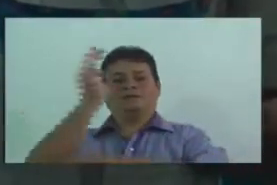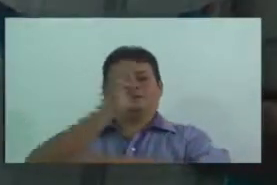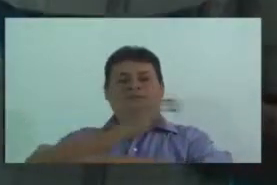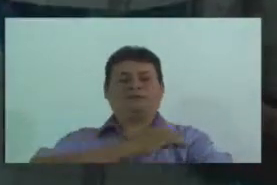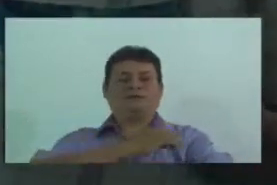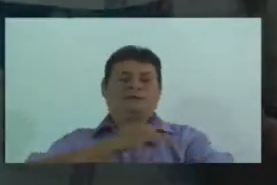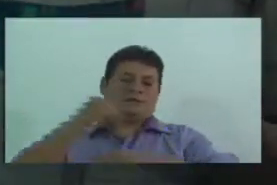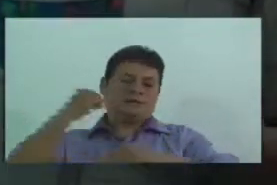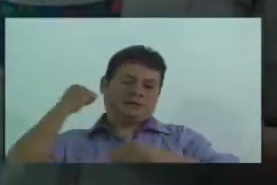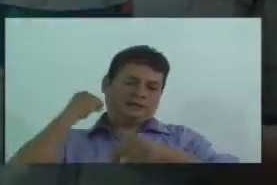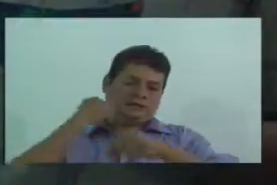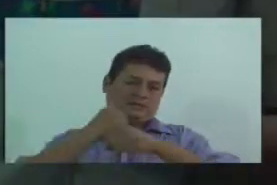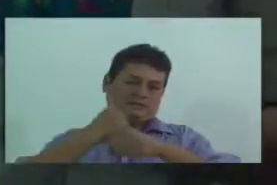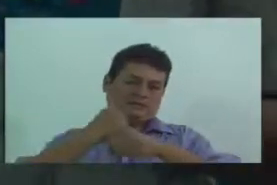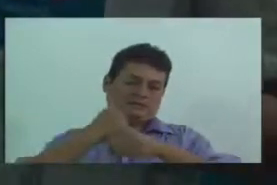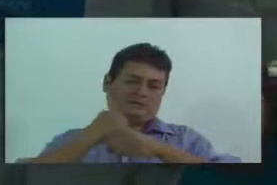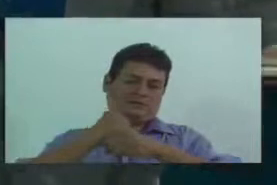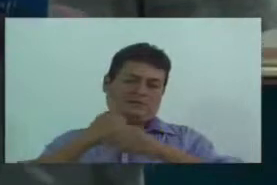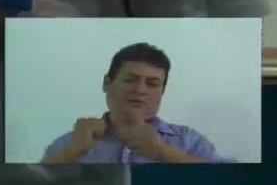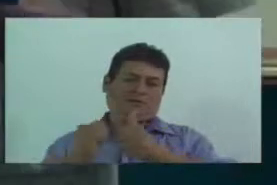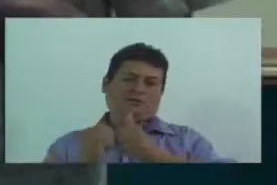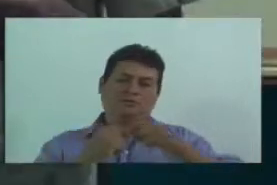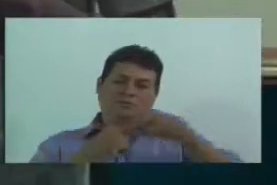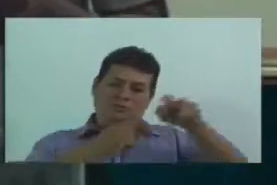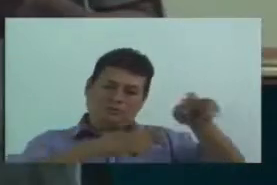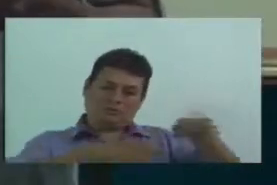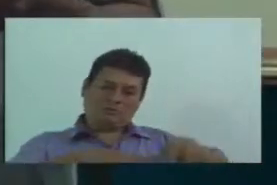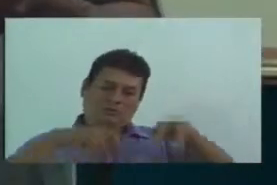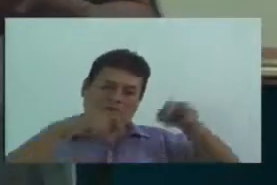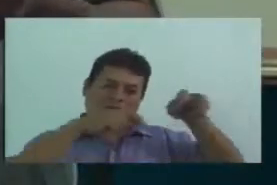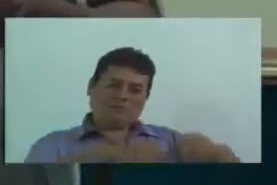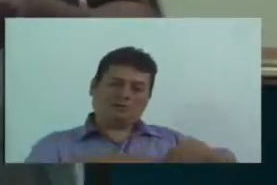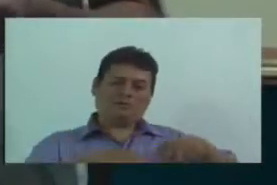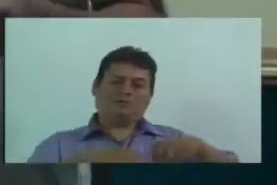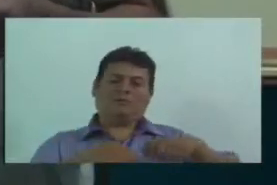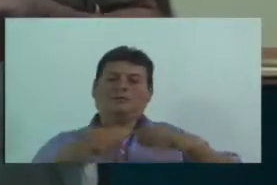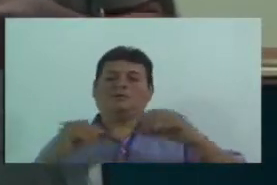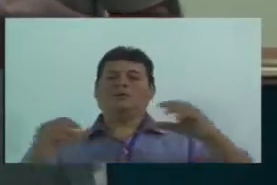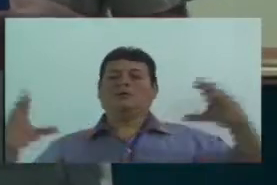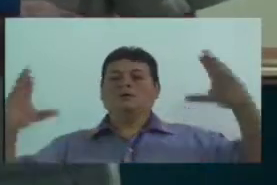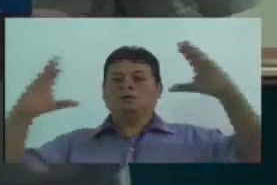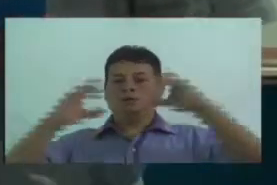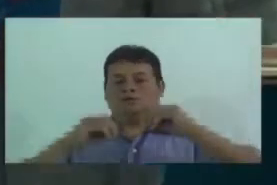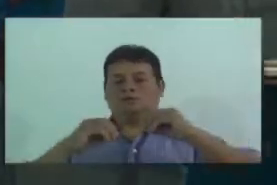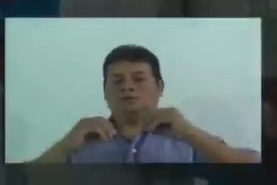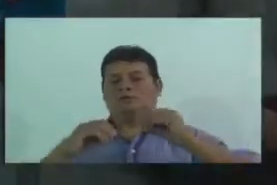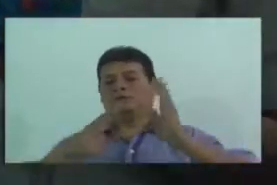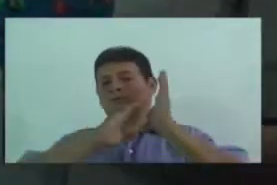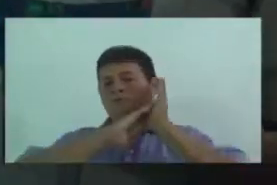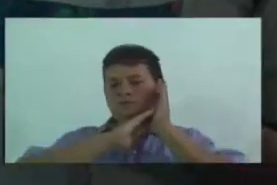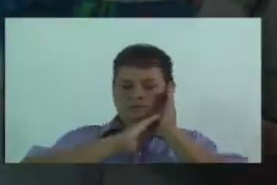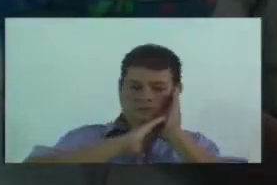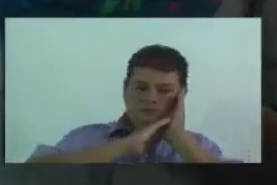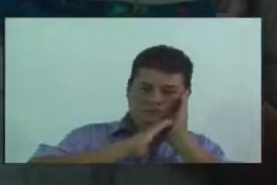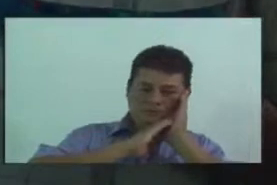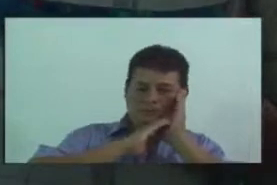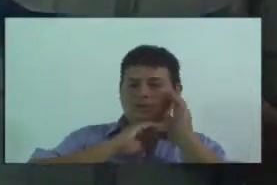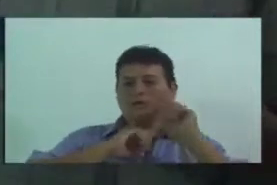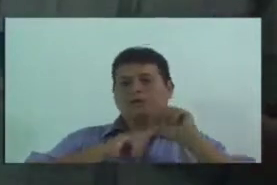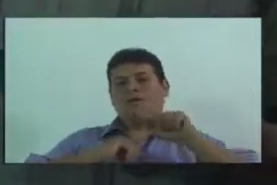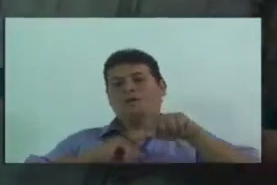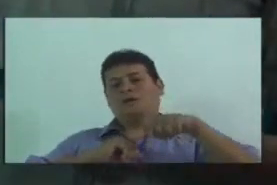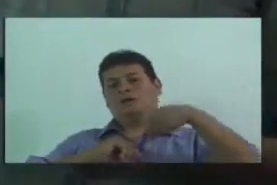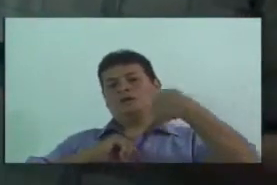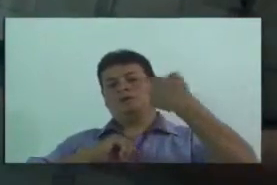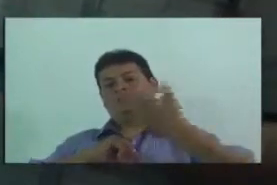jicueco hueipe. Pujare catu voy pona oñen omba y catu jangua y ya opuaco envolve